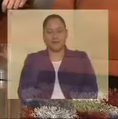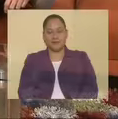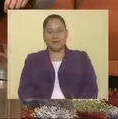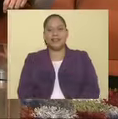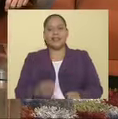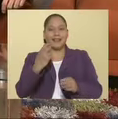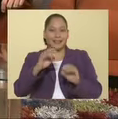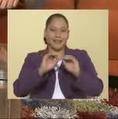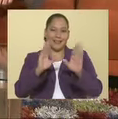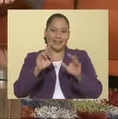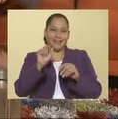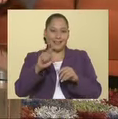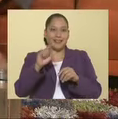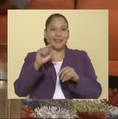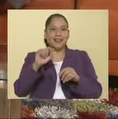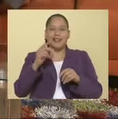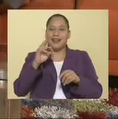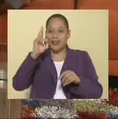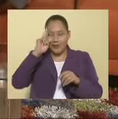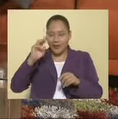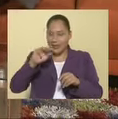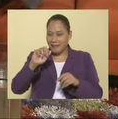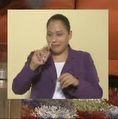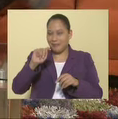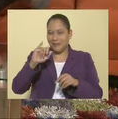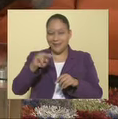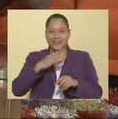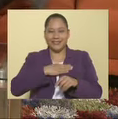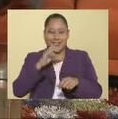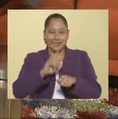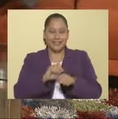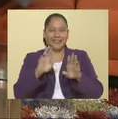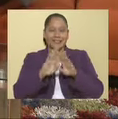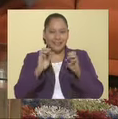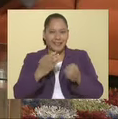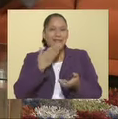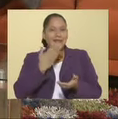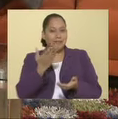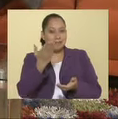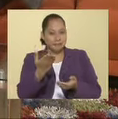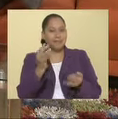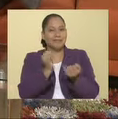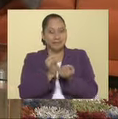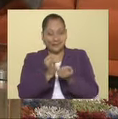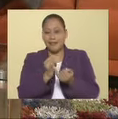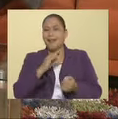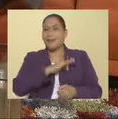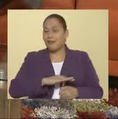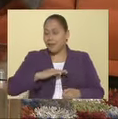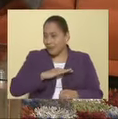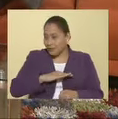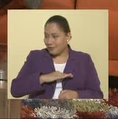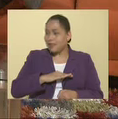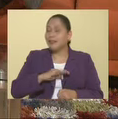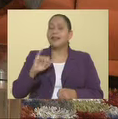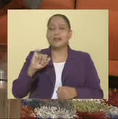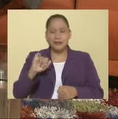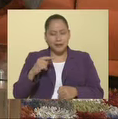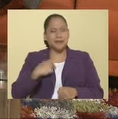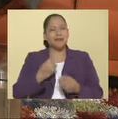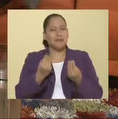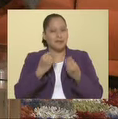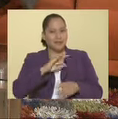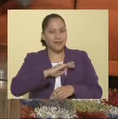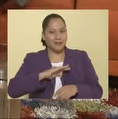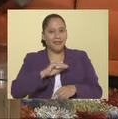Por supuesto que sí, muy ad hoc con el día. ¿Cómo estás, Martín? Buenos días. ¿Cómo están? Muy bien, Buenos ¿tú? También aquí. ¿Feliz? Bueno, ¿Vienes feliz? Bien feliz.